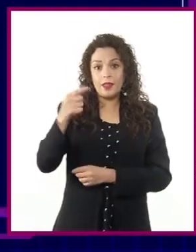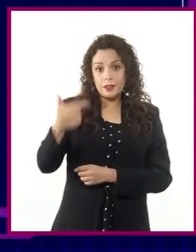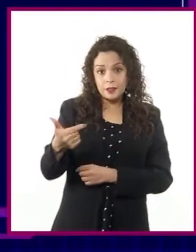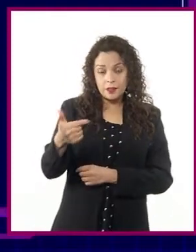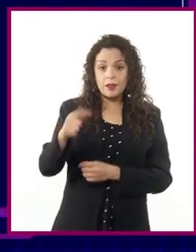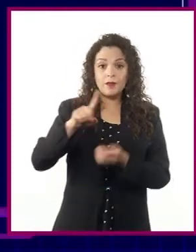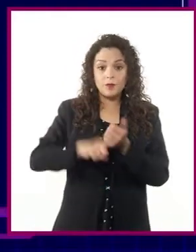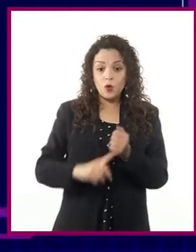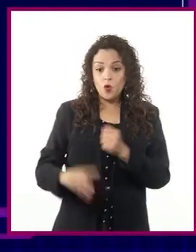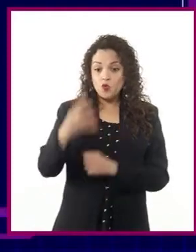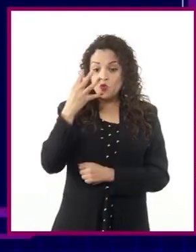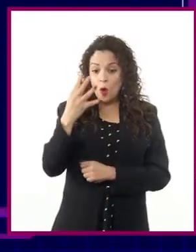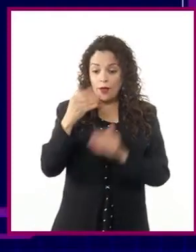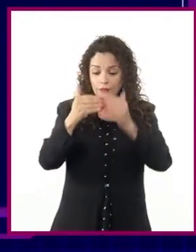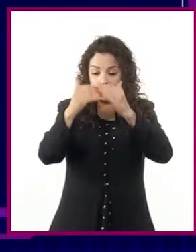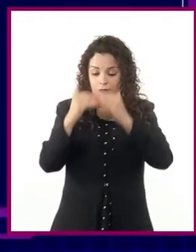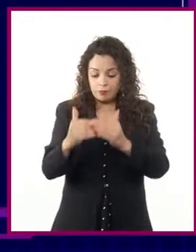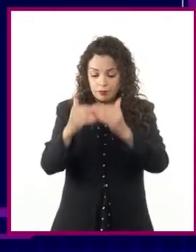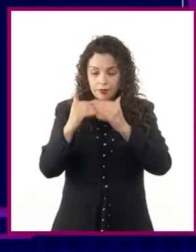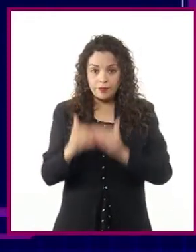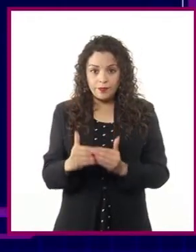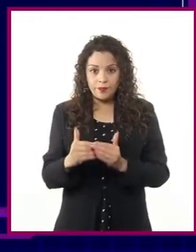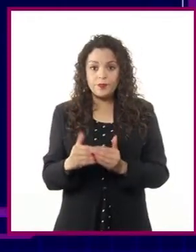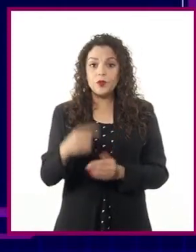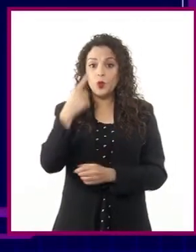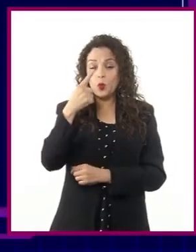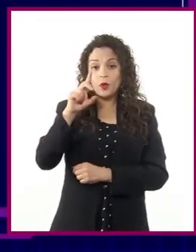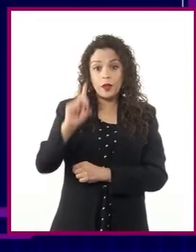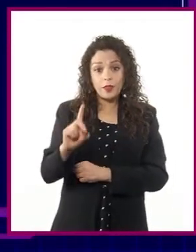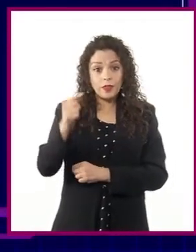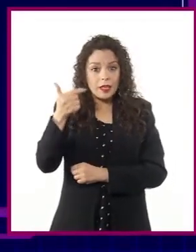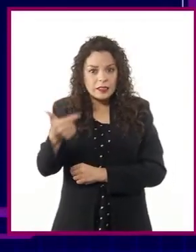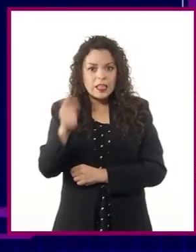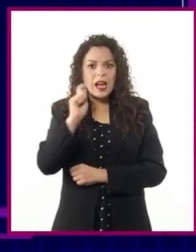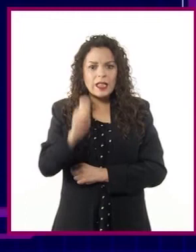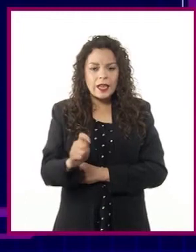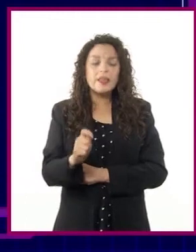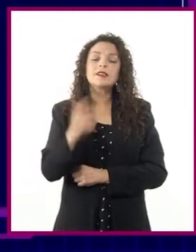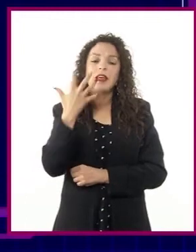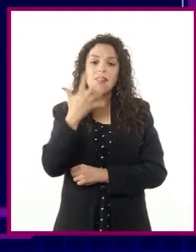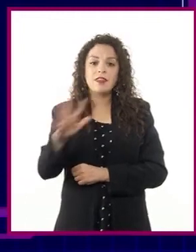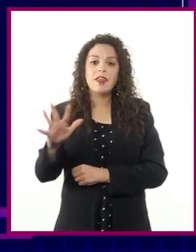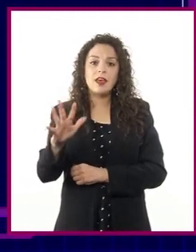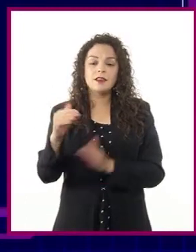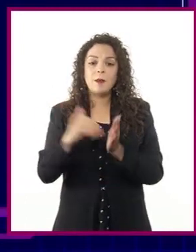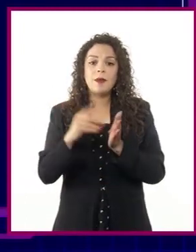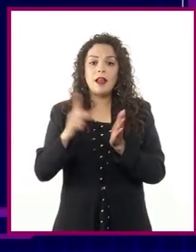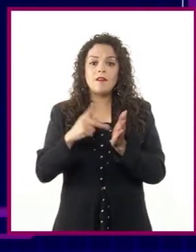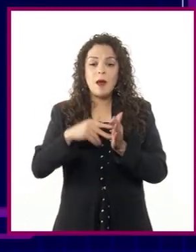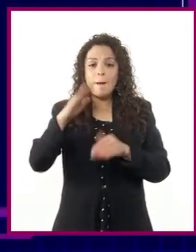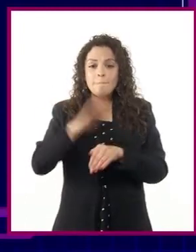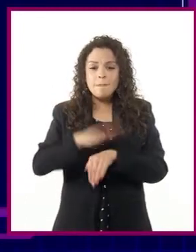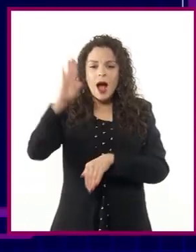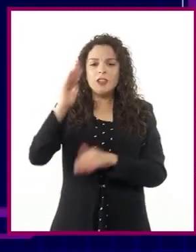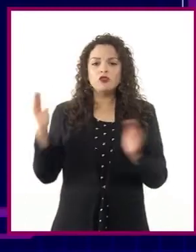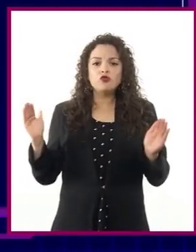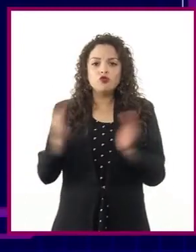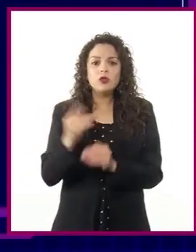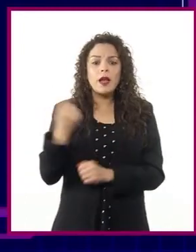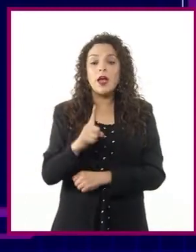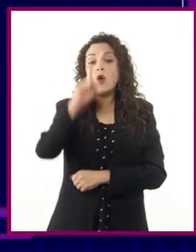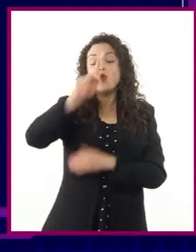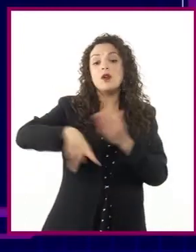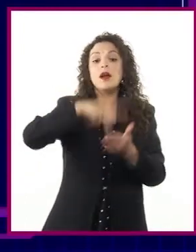4 filas de una distancia, un decigramo es 10,000 veces más pequeño que un kilogramo.